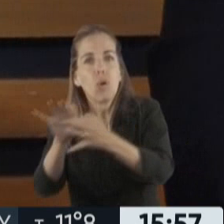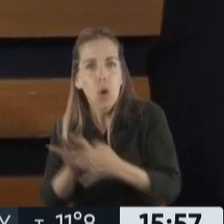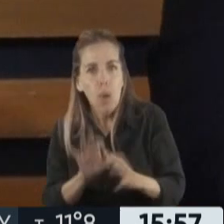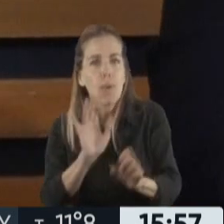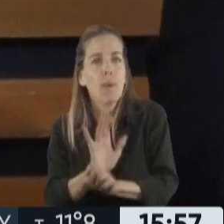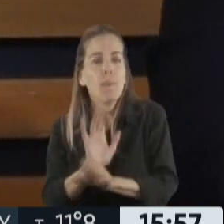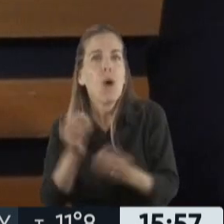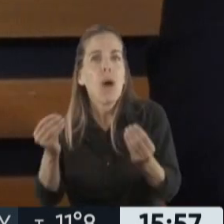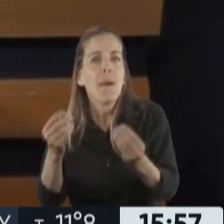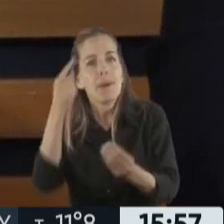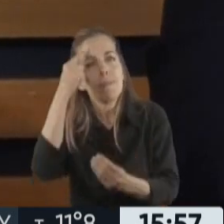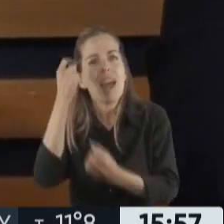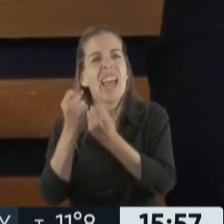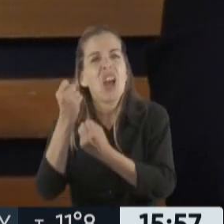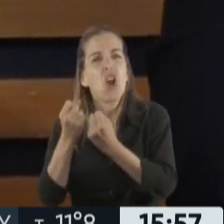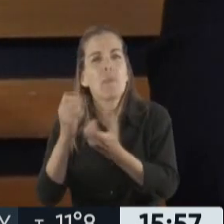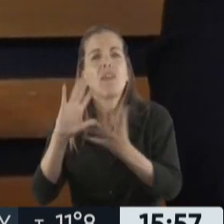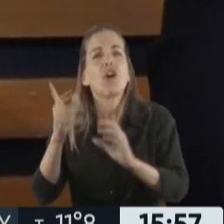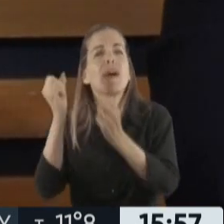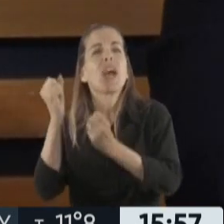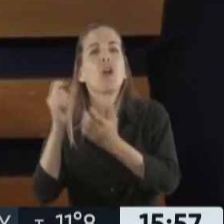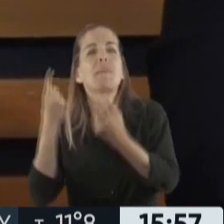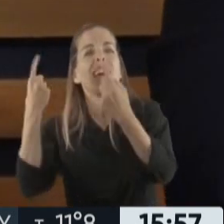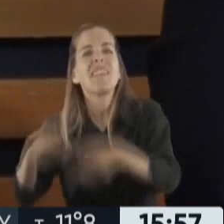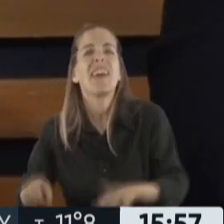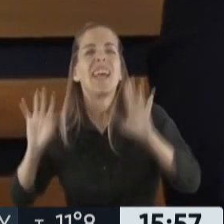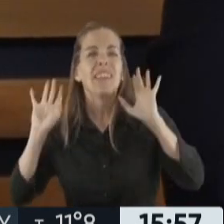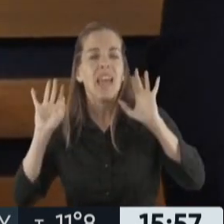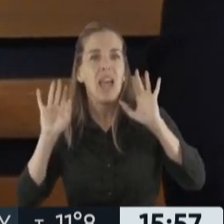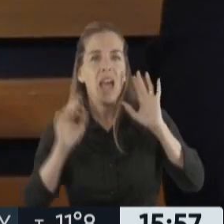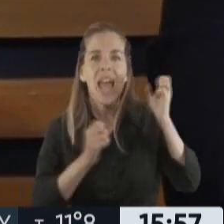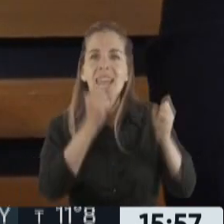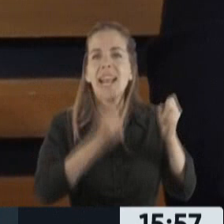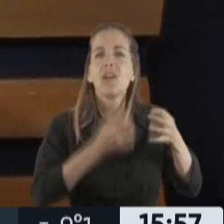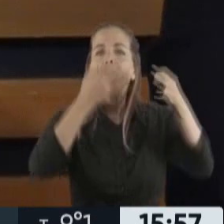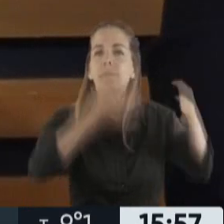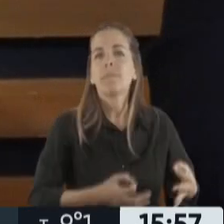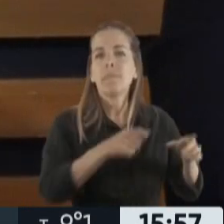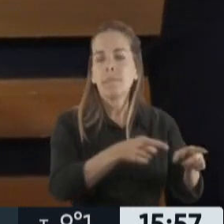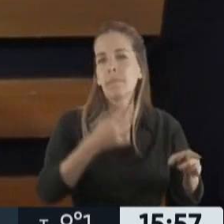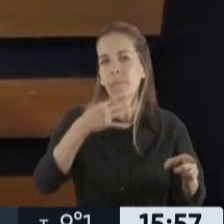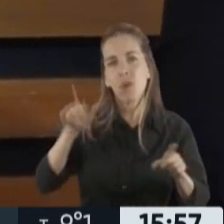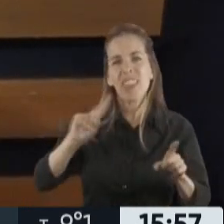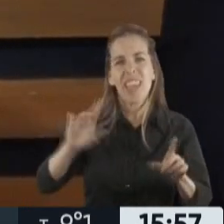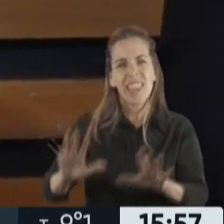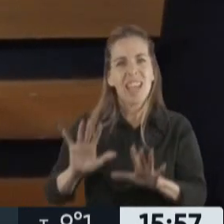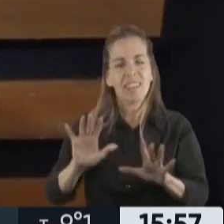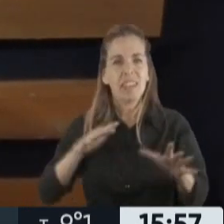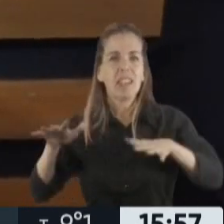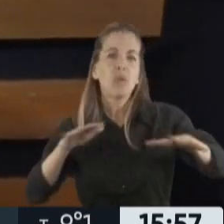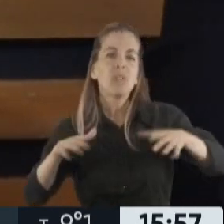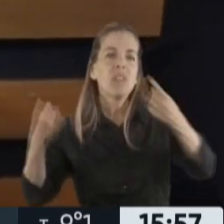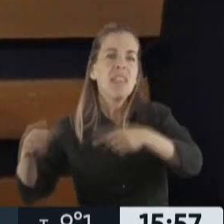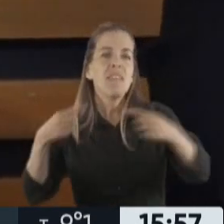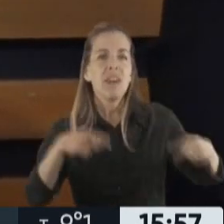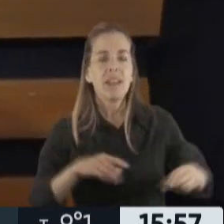una realidad económica distinta que la economía formal no atrapa, no alcanza a ver, no logra entender.